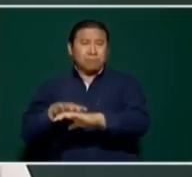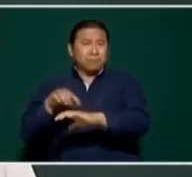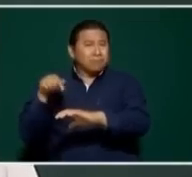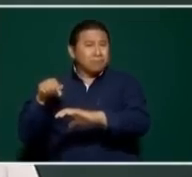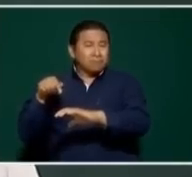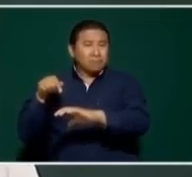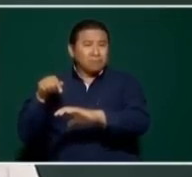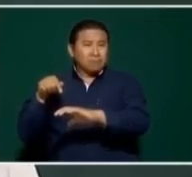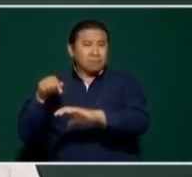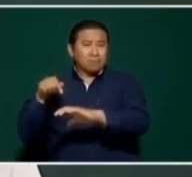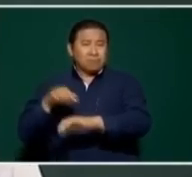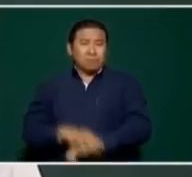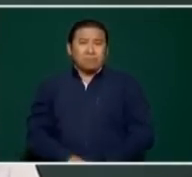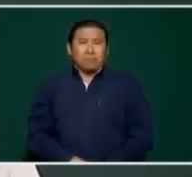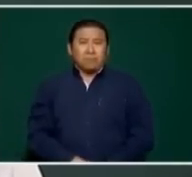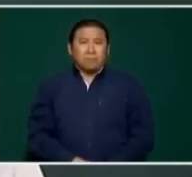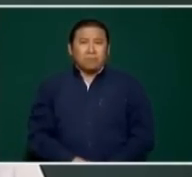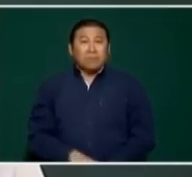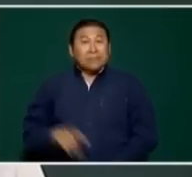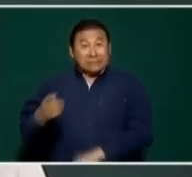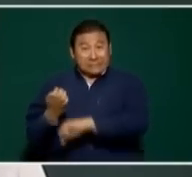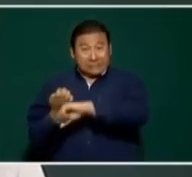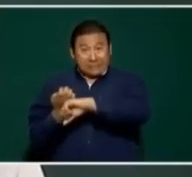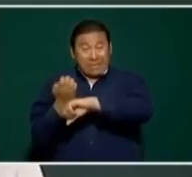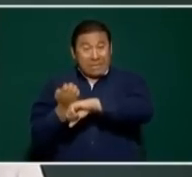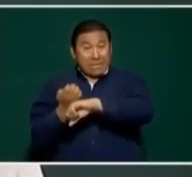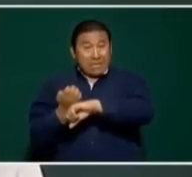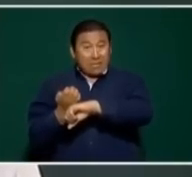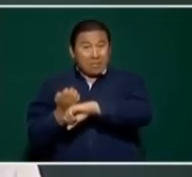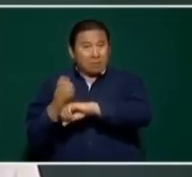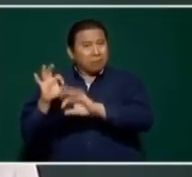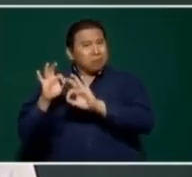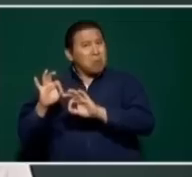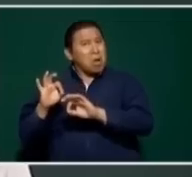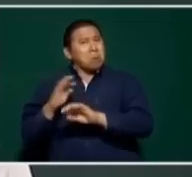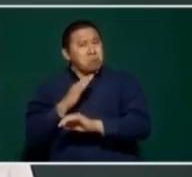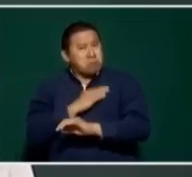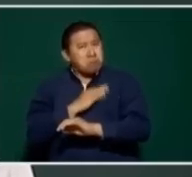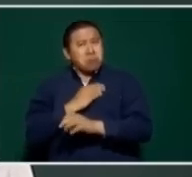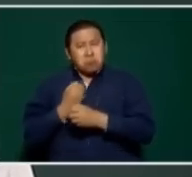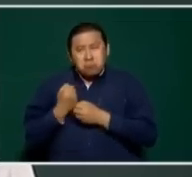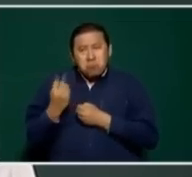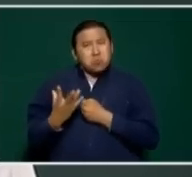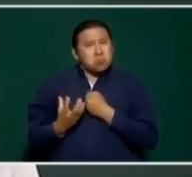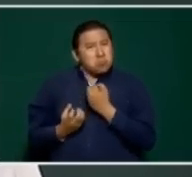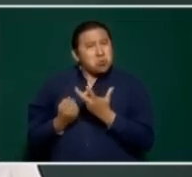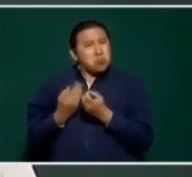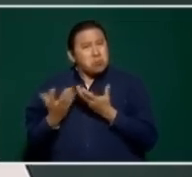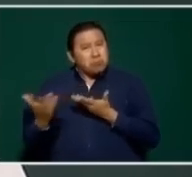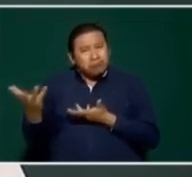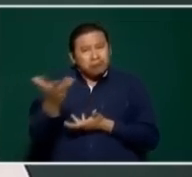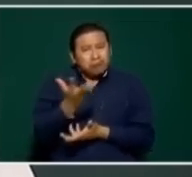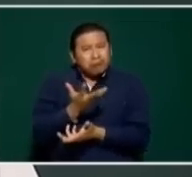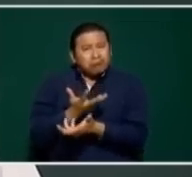Este es el estado de más generosidad, que han venido a buscarse la